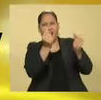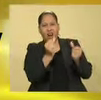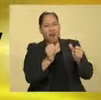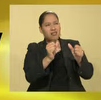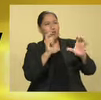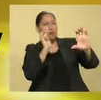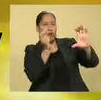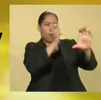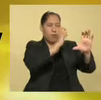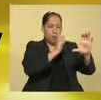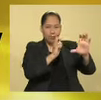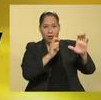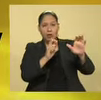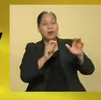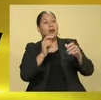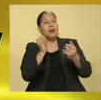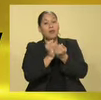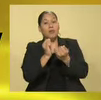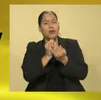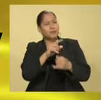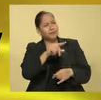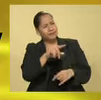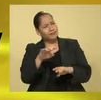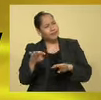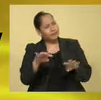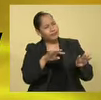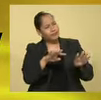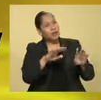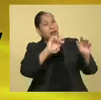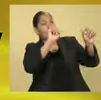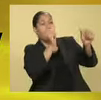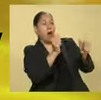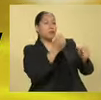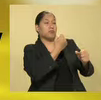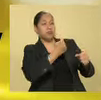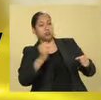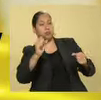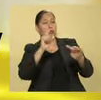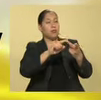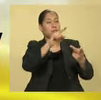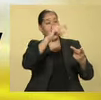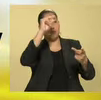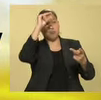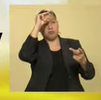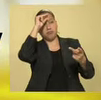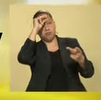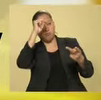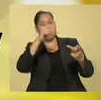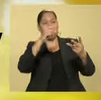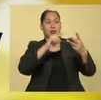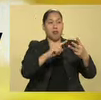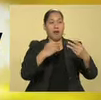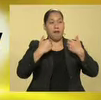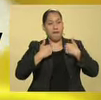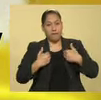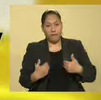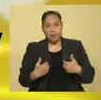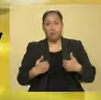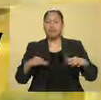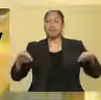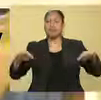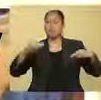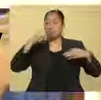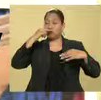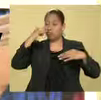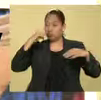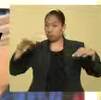artística. Y entonces ahí tenemos una vanidad sobre arte, vanidad sobre intelecto, vanidad sobre el físico. Y todo